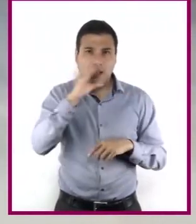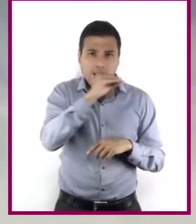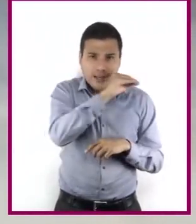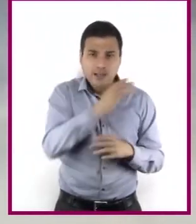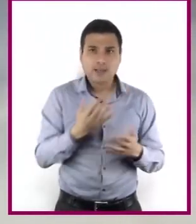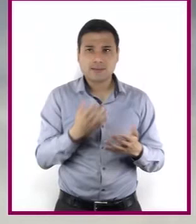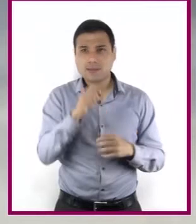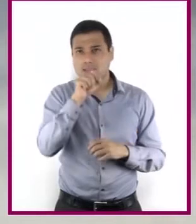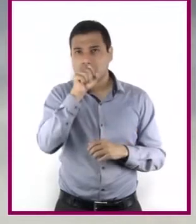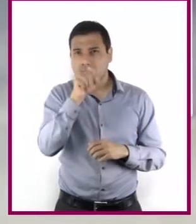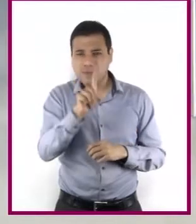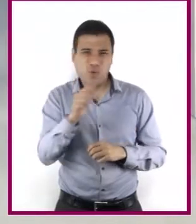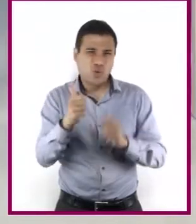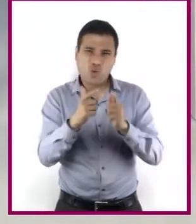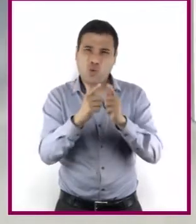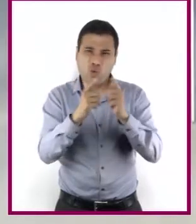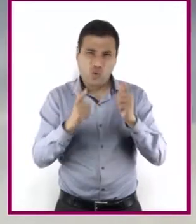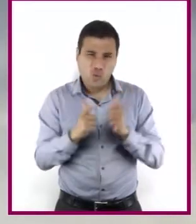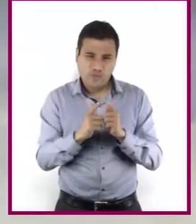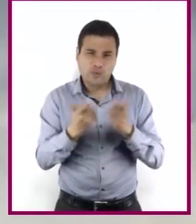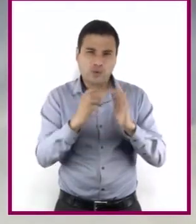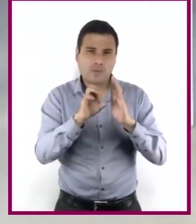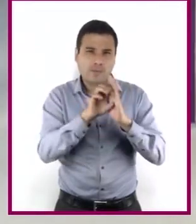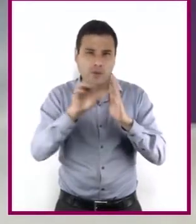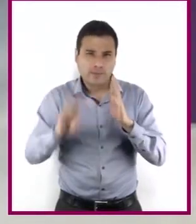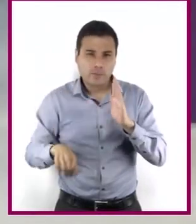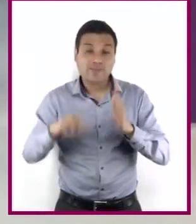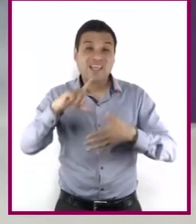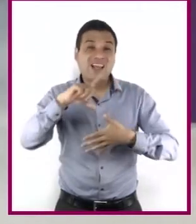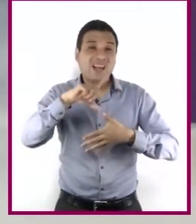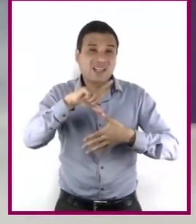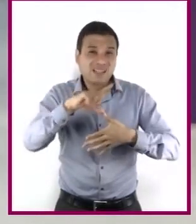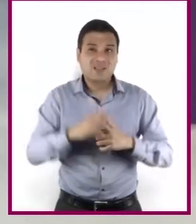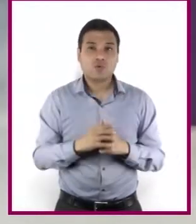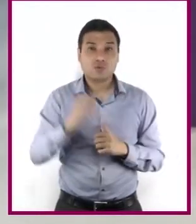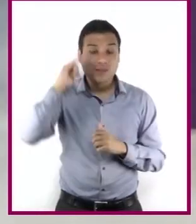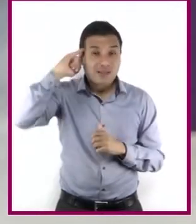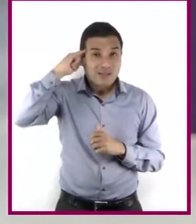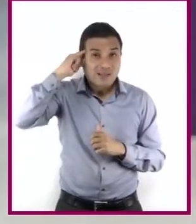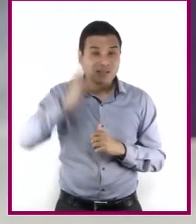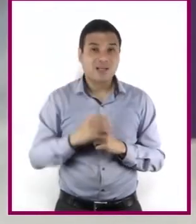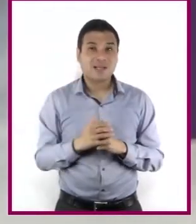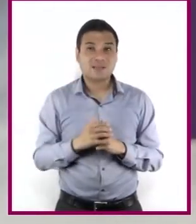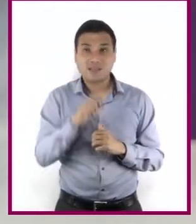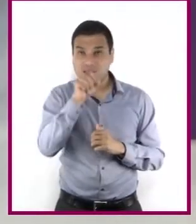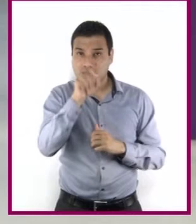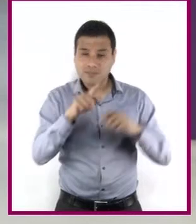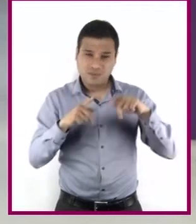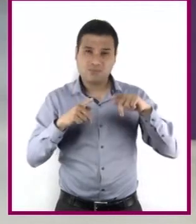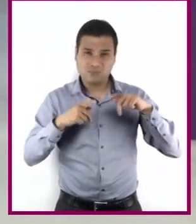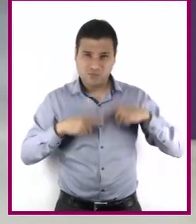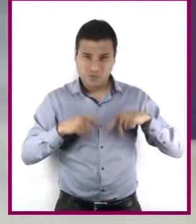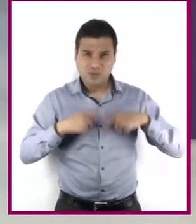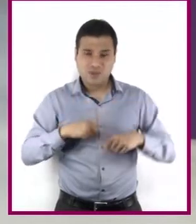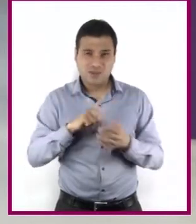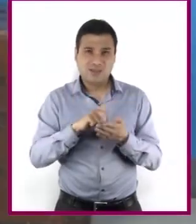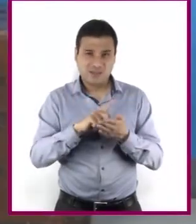también en contra de otros grupos como los latinos, los indígenas y las personas con